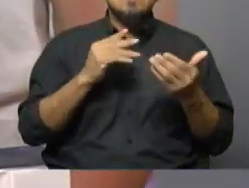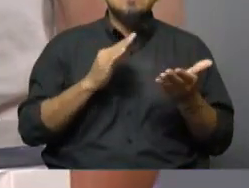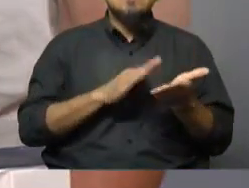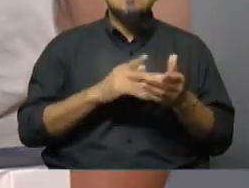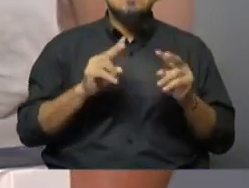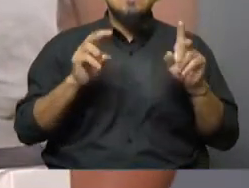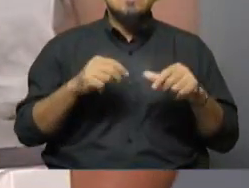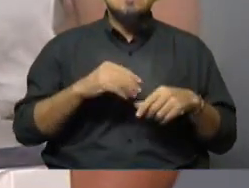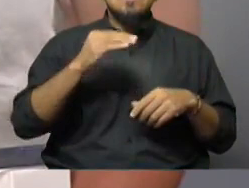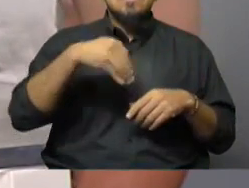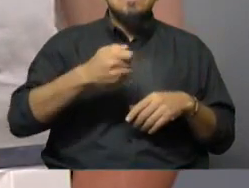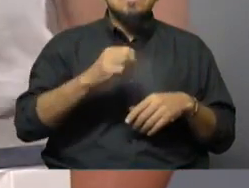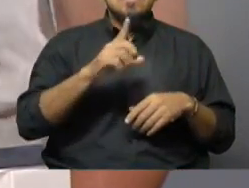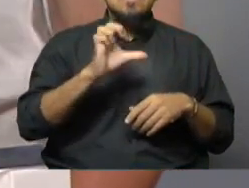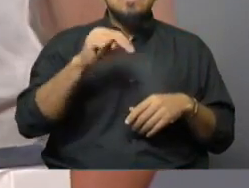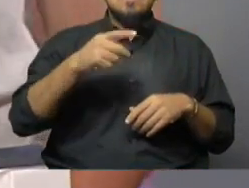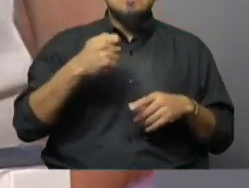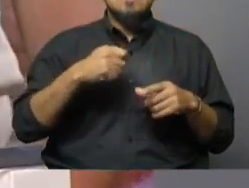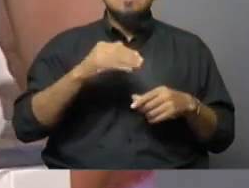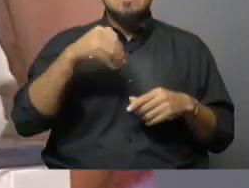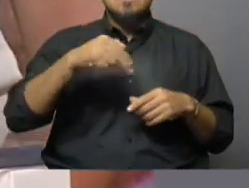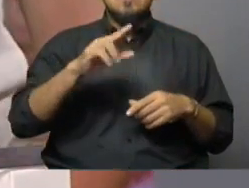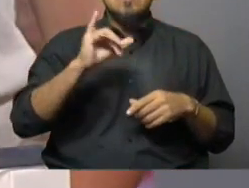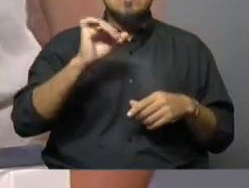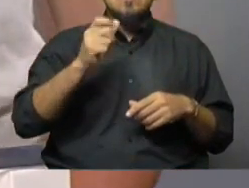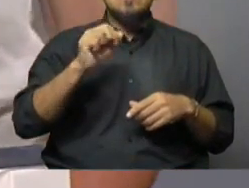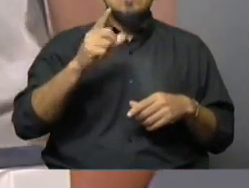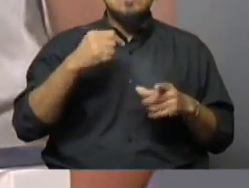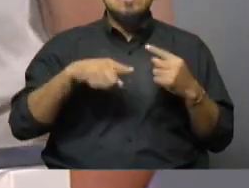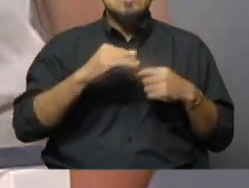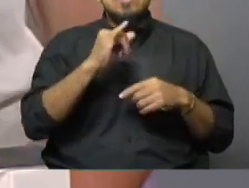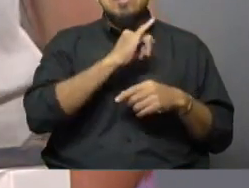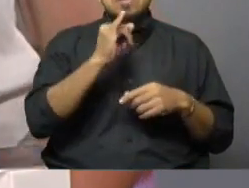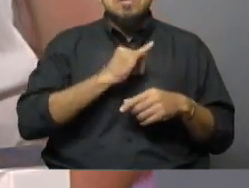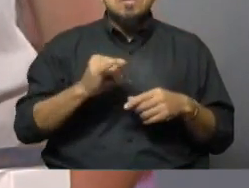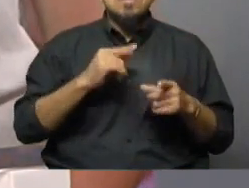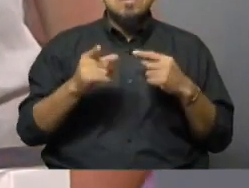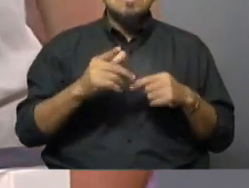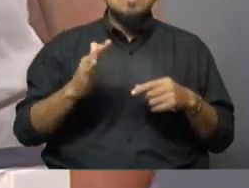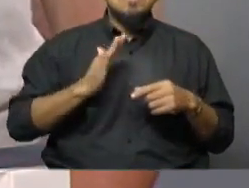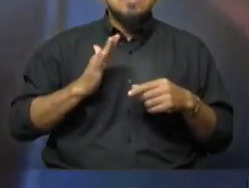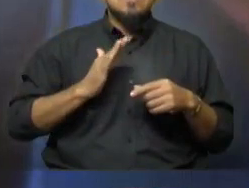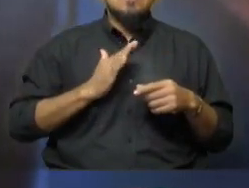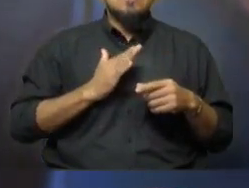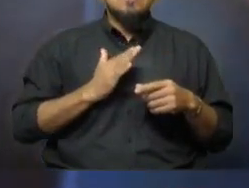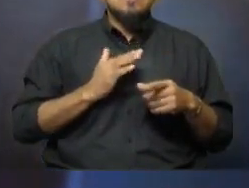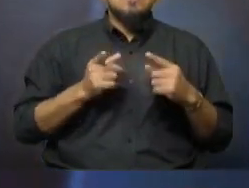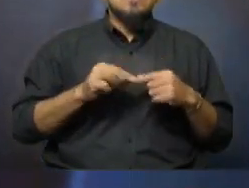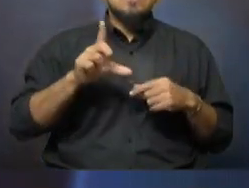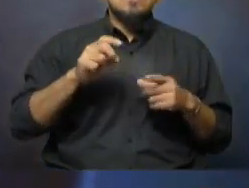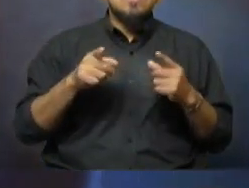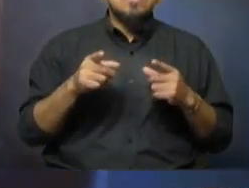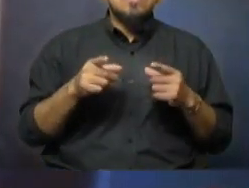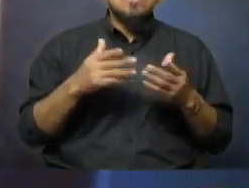Malena Muyala, por ejemplo. Malena Muyala en el Teatro Solís, pero también Cecilia Canessa en Salacita Rosa. Y bueno, son mujeres también. Claro. Y obviamente